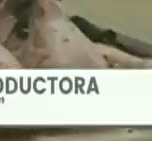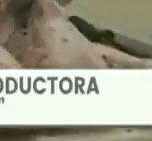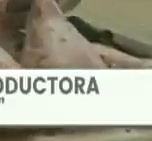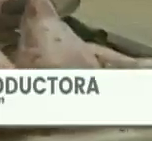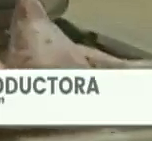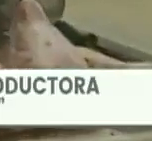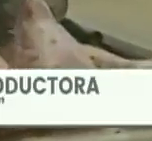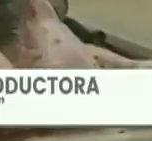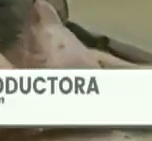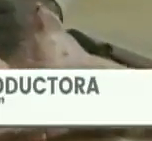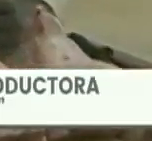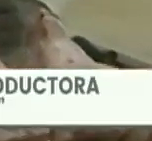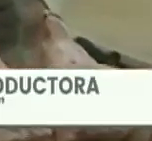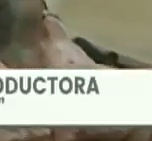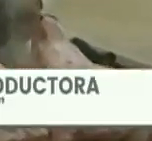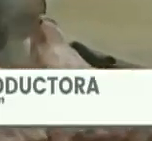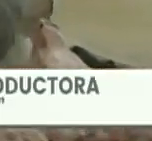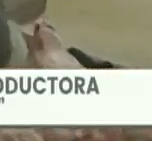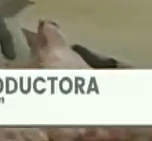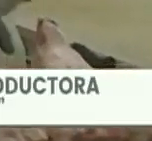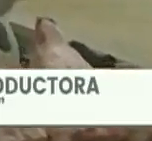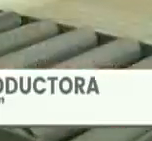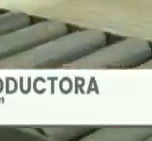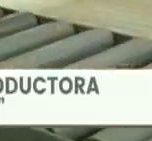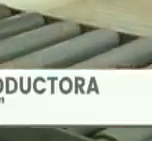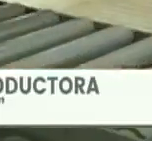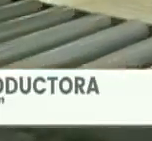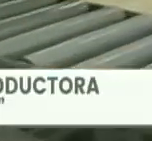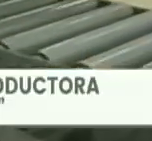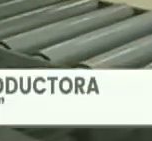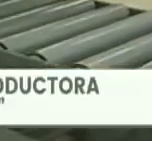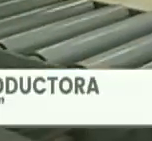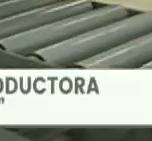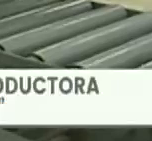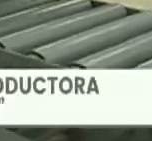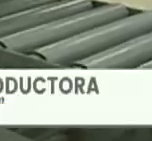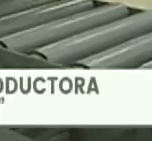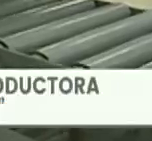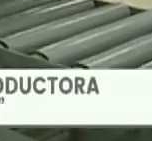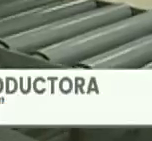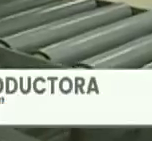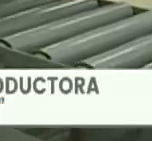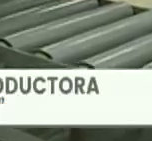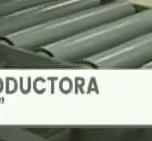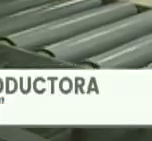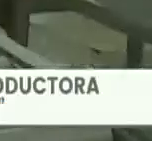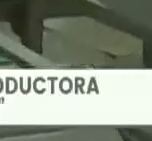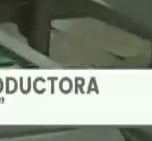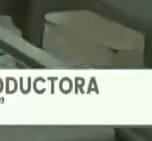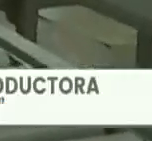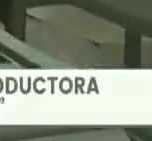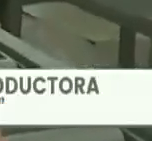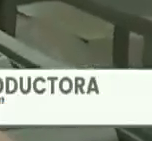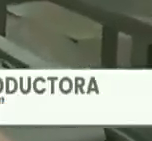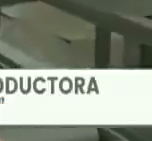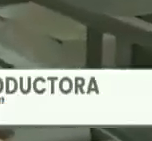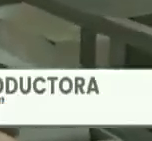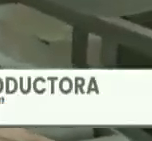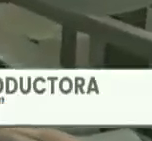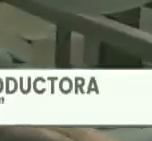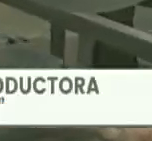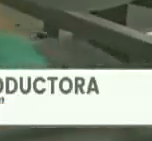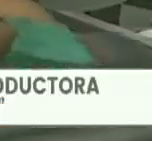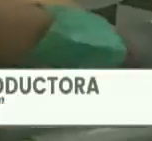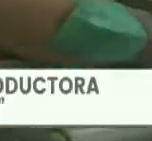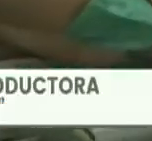capacidad de almacenamiento de 300 toneladas de carne. Luego que son almacenadas allí por un tiempo,